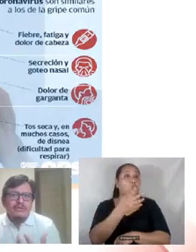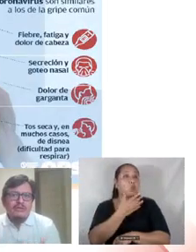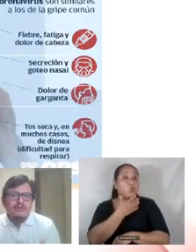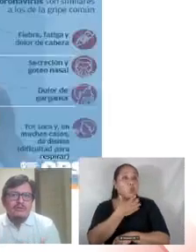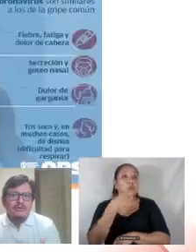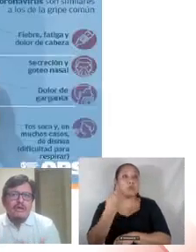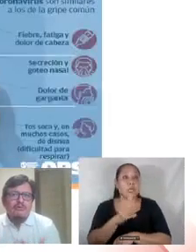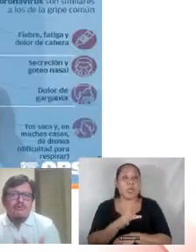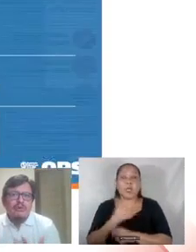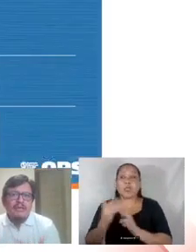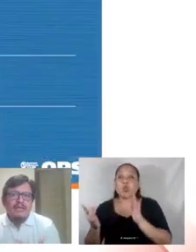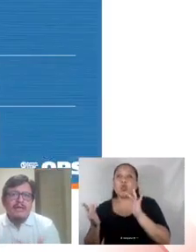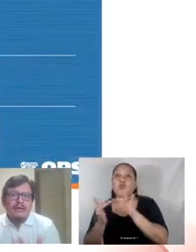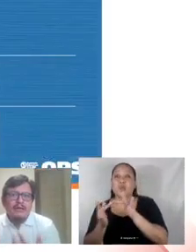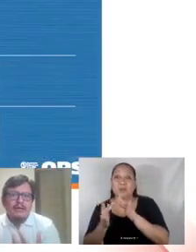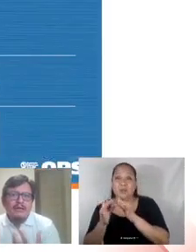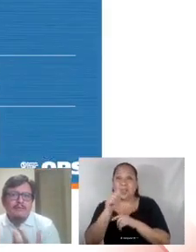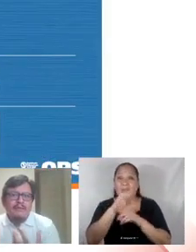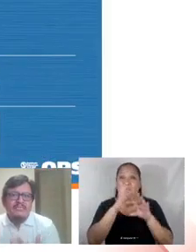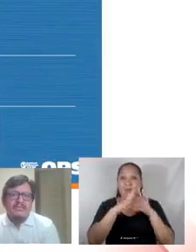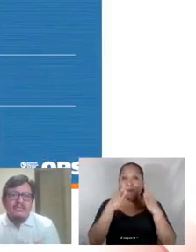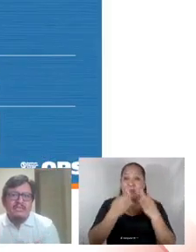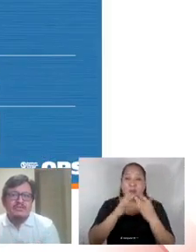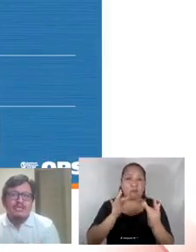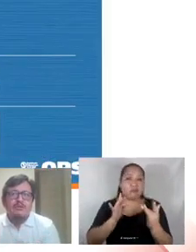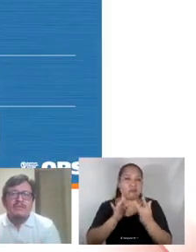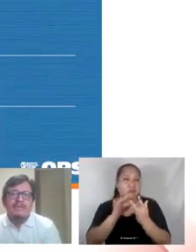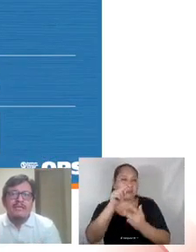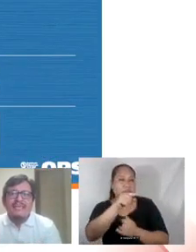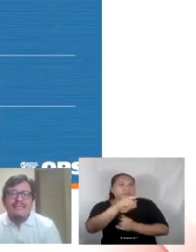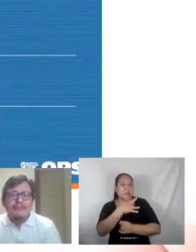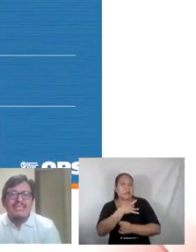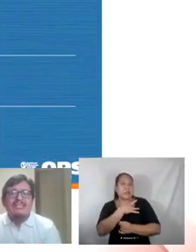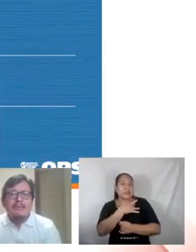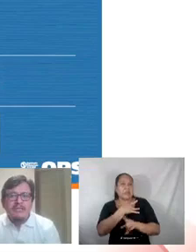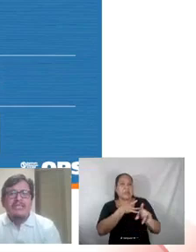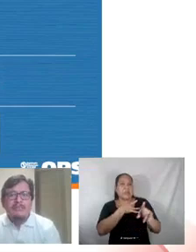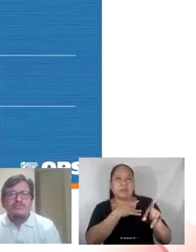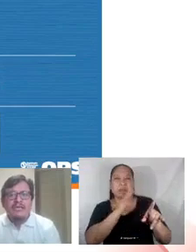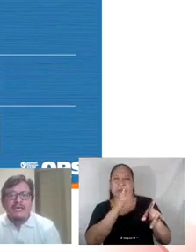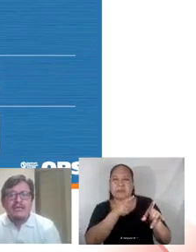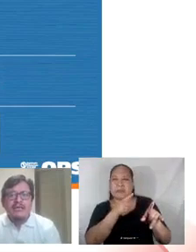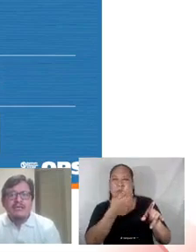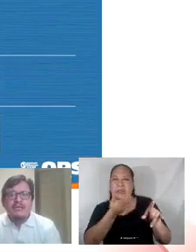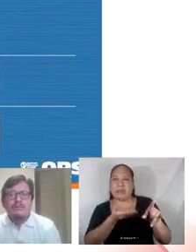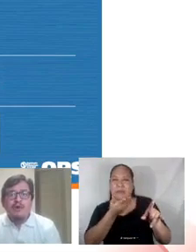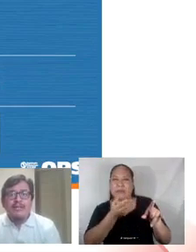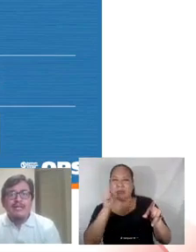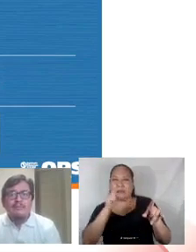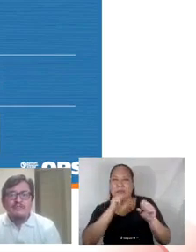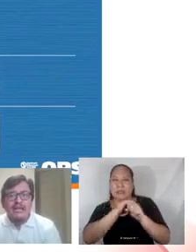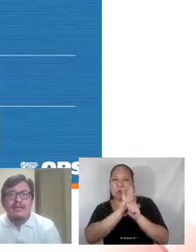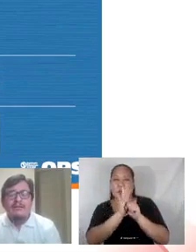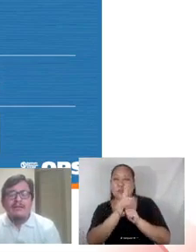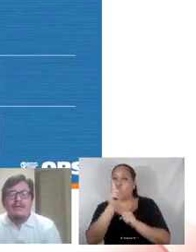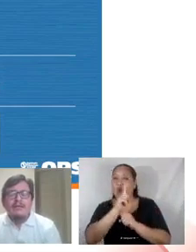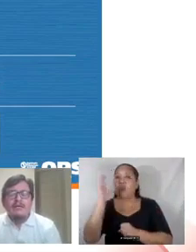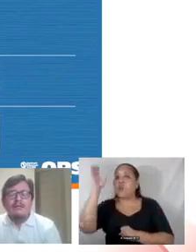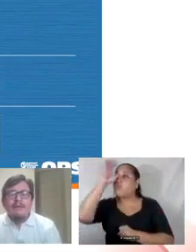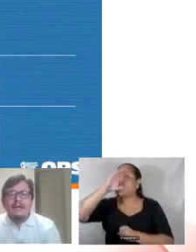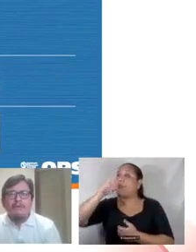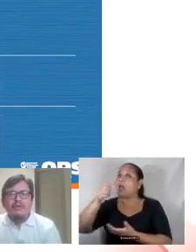entra en contacto o algún familiar presenta estos síntomas, inmediatamente tenemos que buscar la ayuda